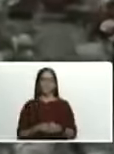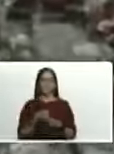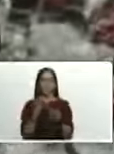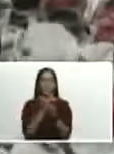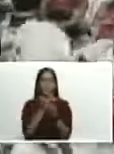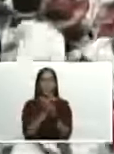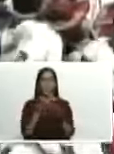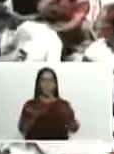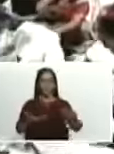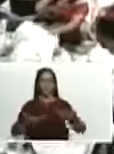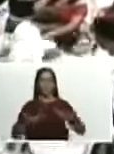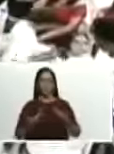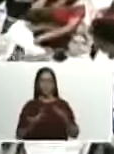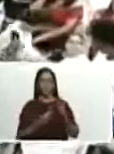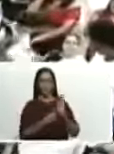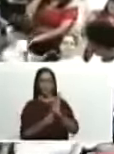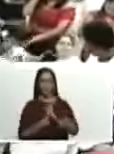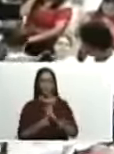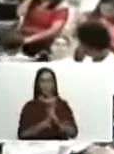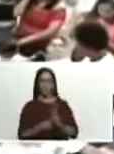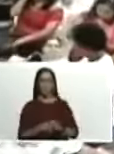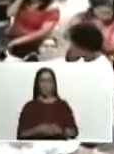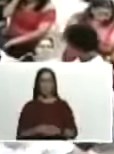carpetas. ¿Ah?